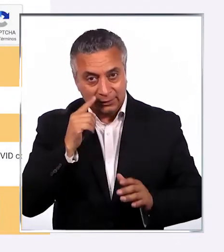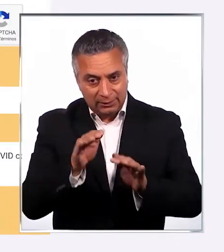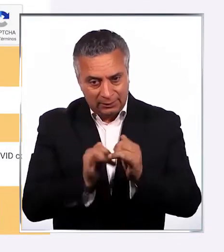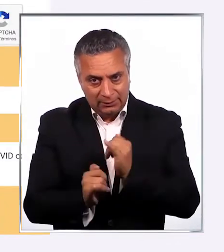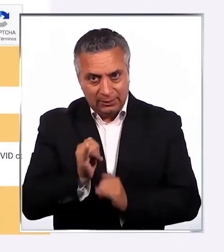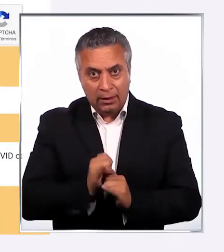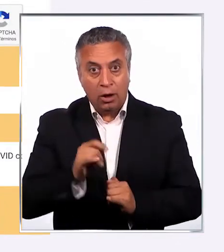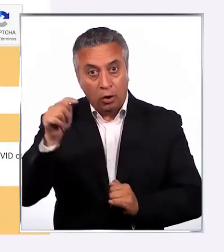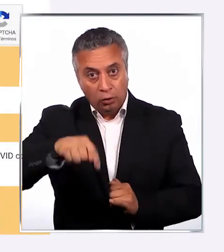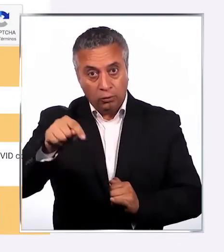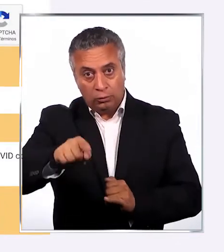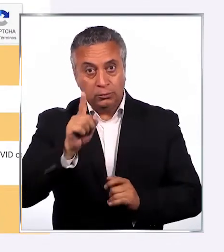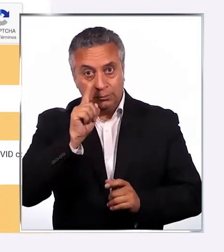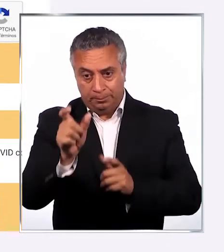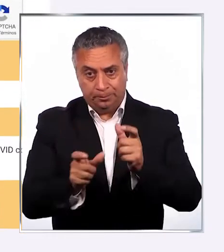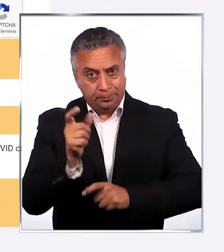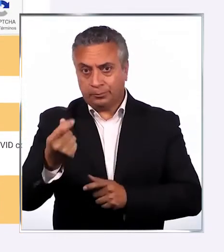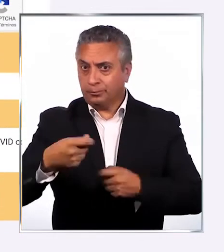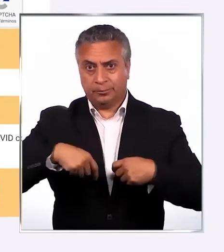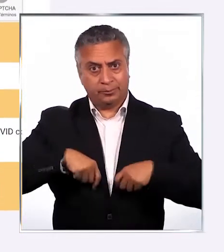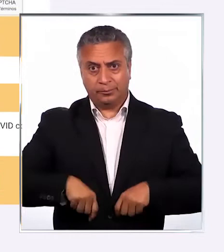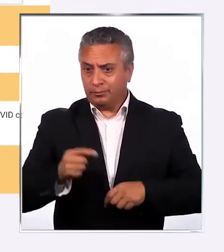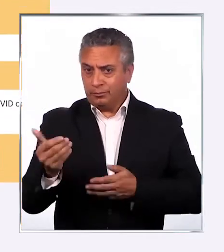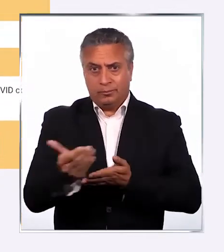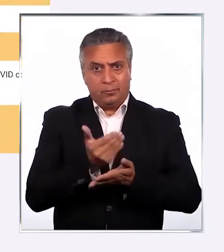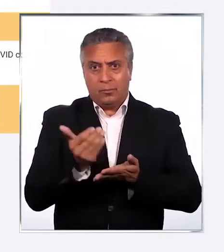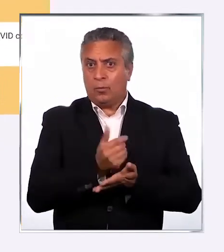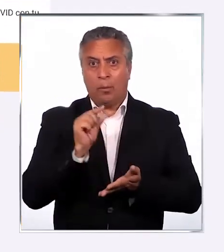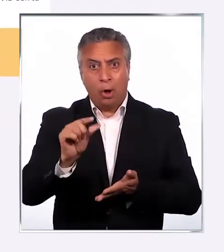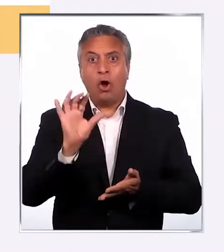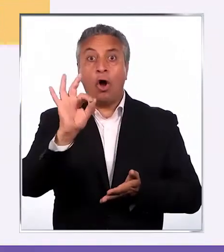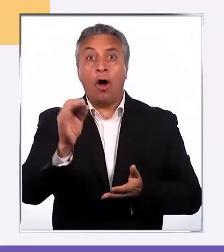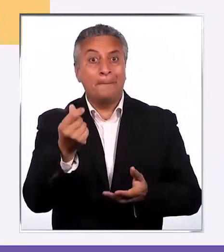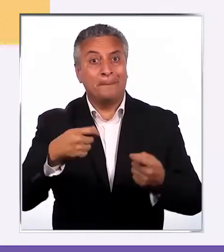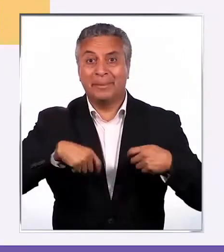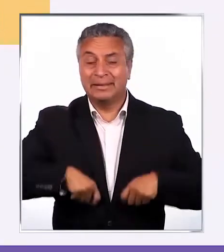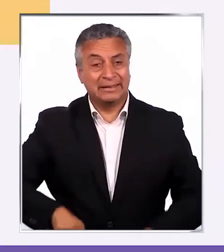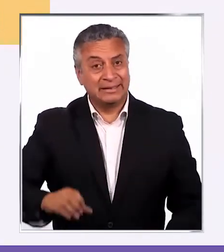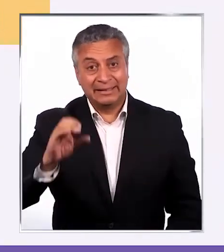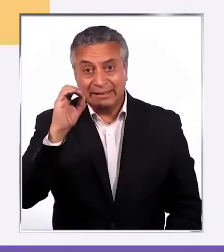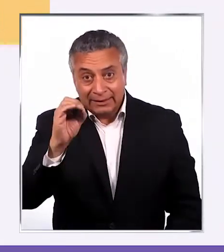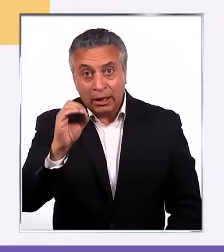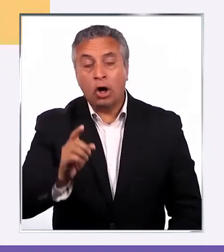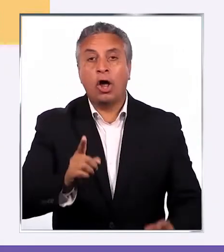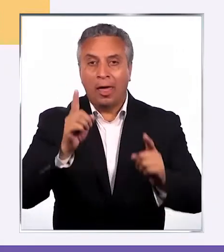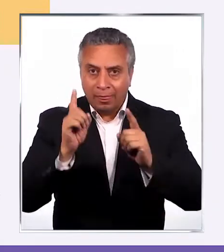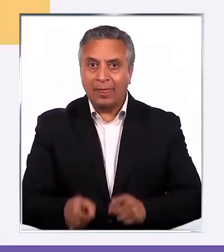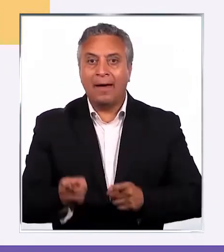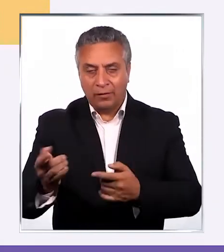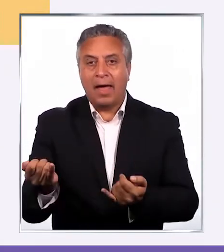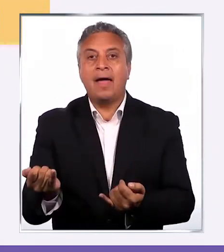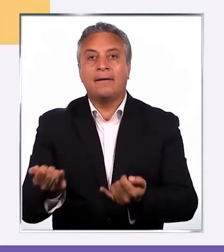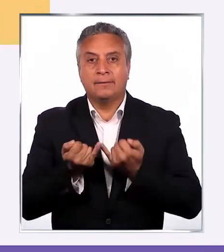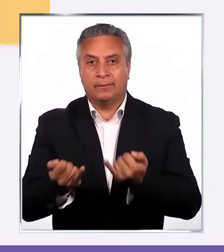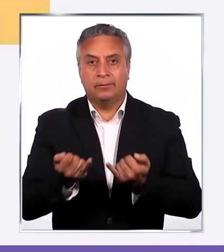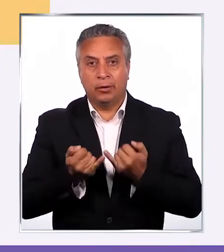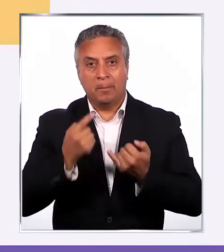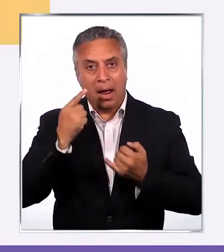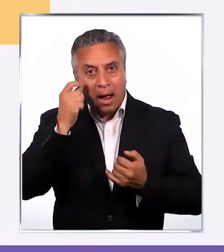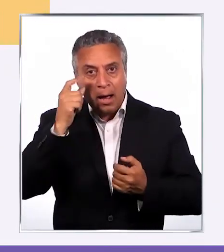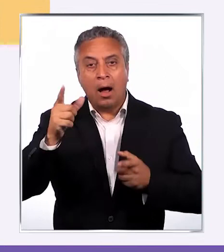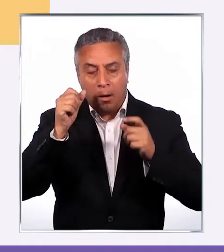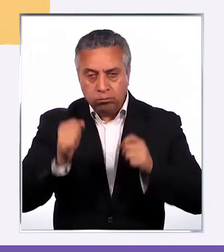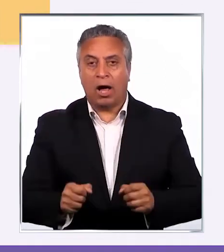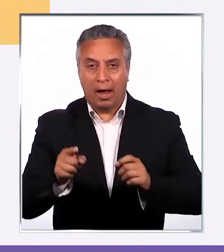página. Si hoy día las personas están con ingresos bajos o están con ingresos cero, tienen que actualizarnos esa declaración de ingresos a